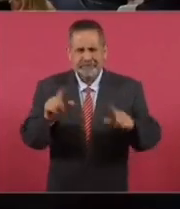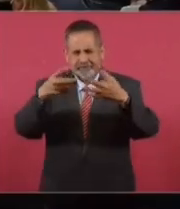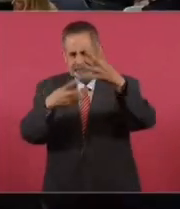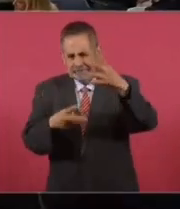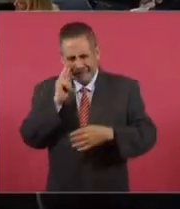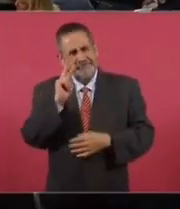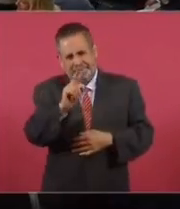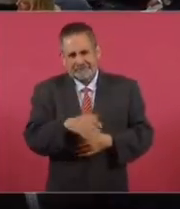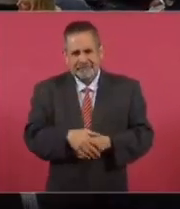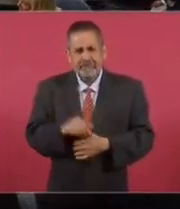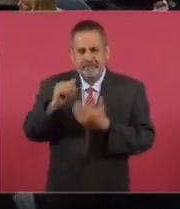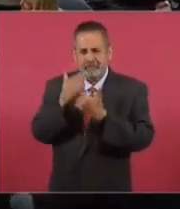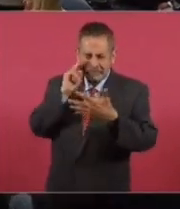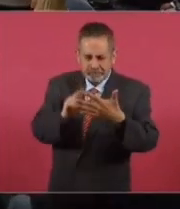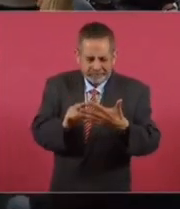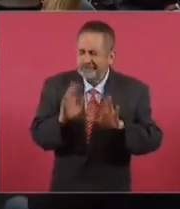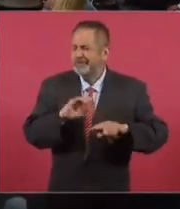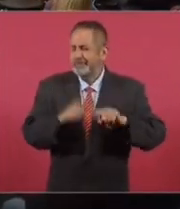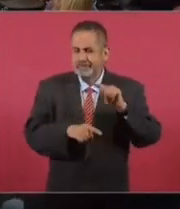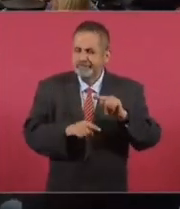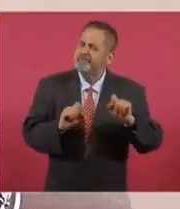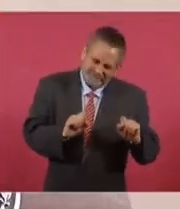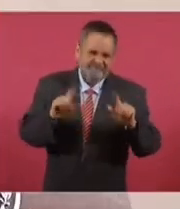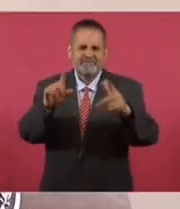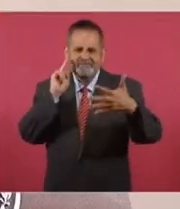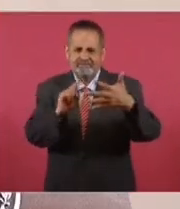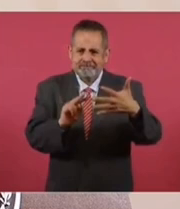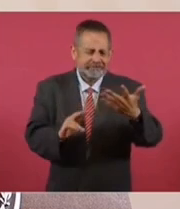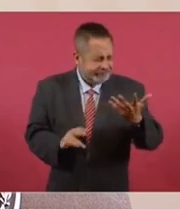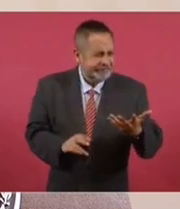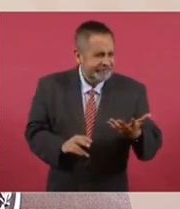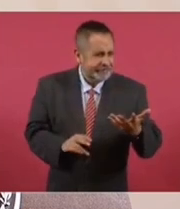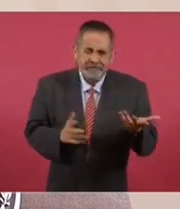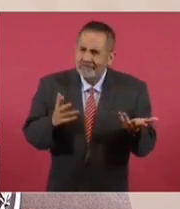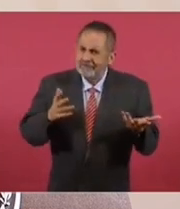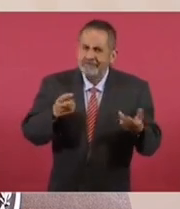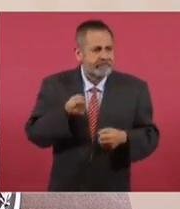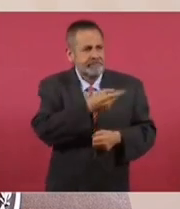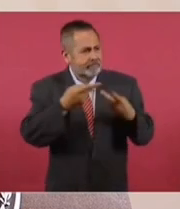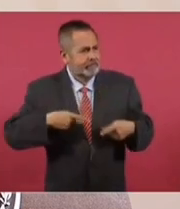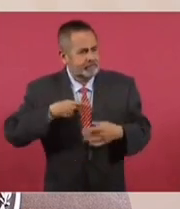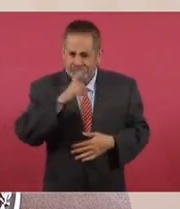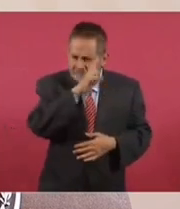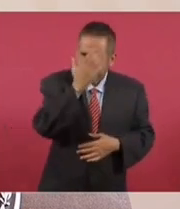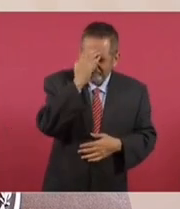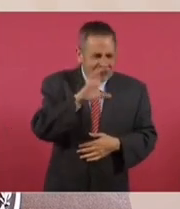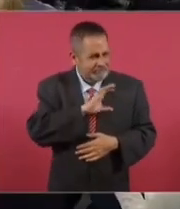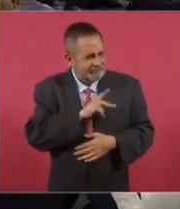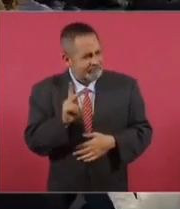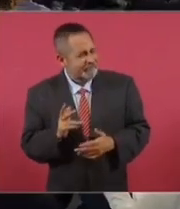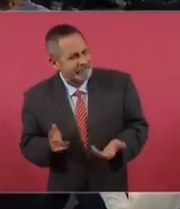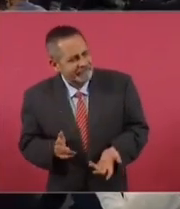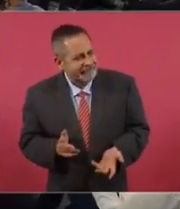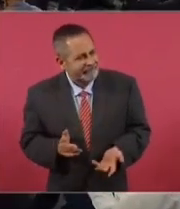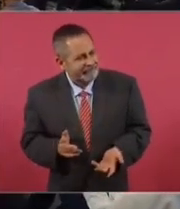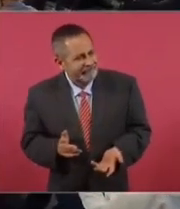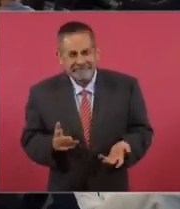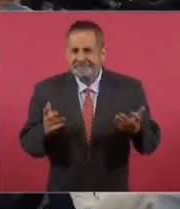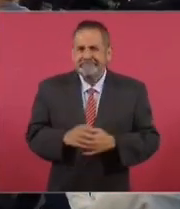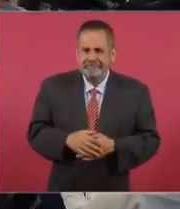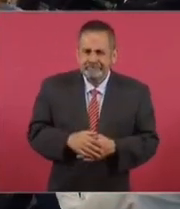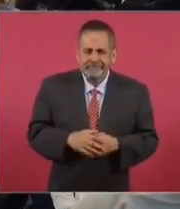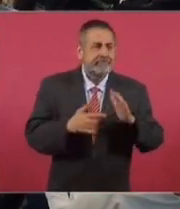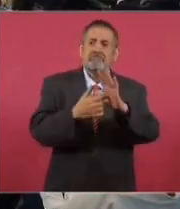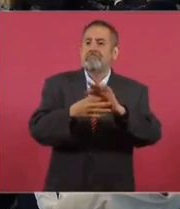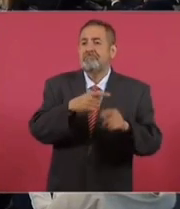Ponlo, porque me lo mostraron una mañana y lo quité. Pero lo voy a poner nada más. ¡Producción! Es una gente que yo respeto, estimo. Pero miren, tener